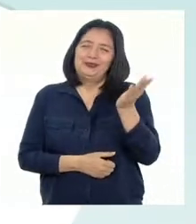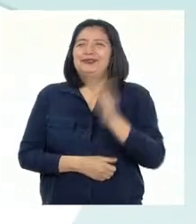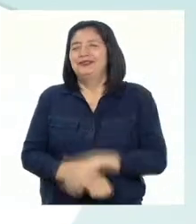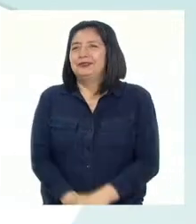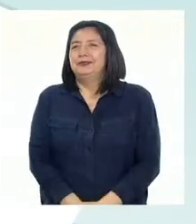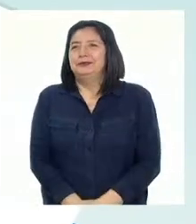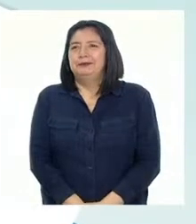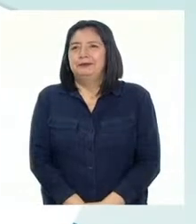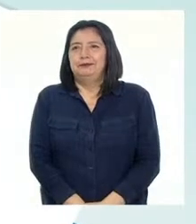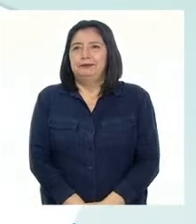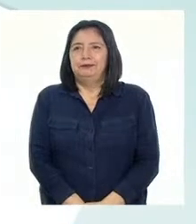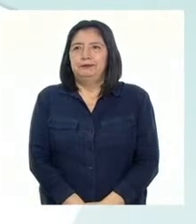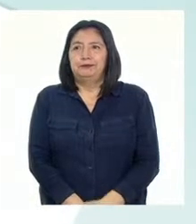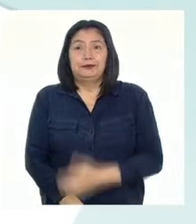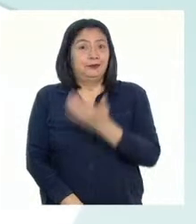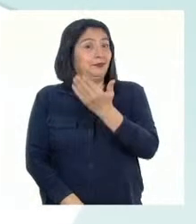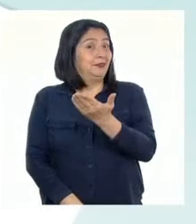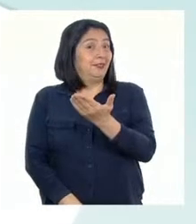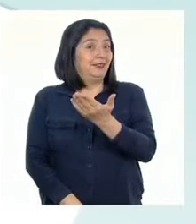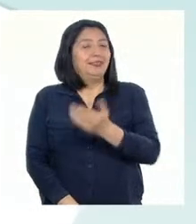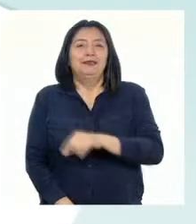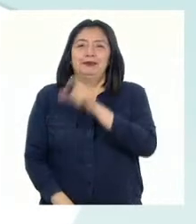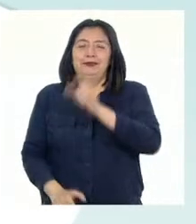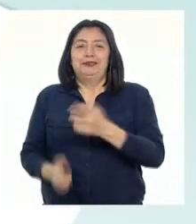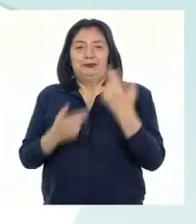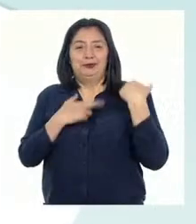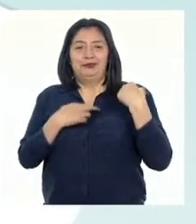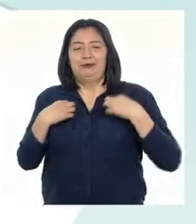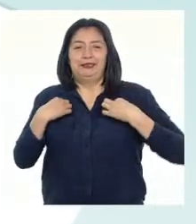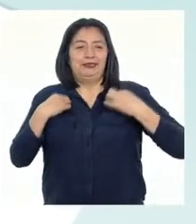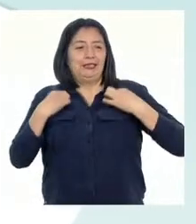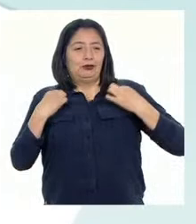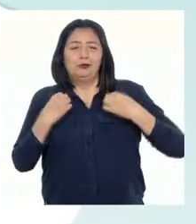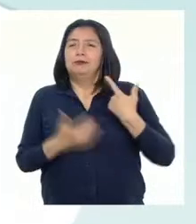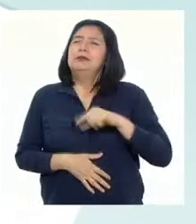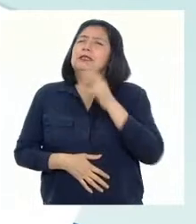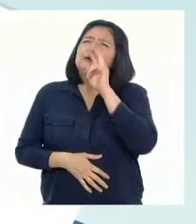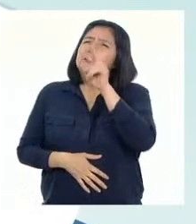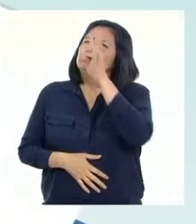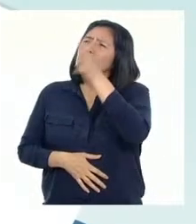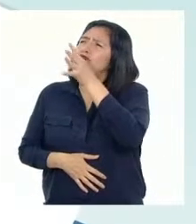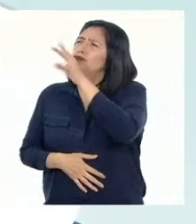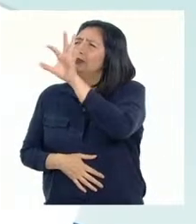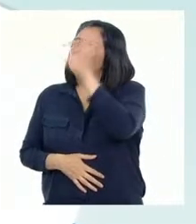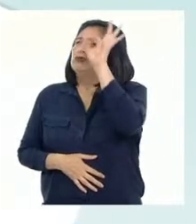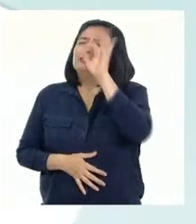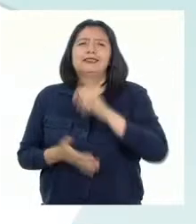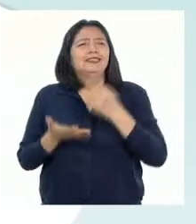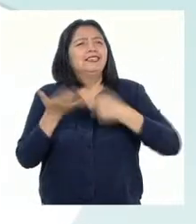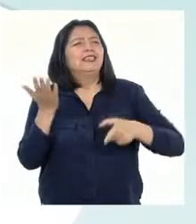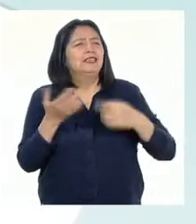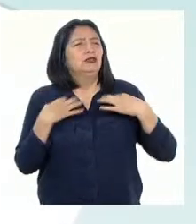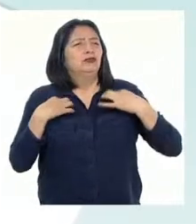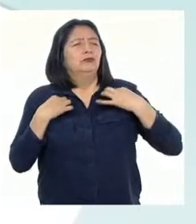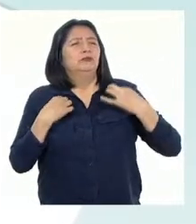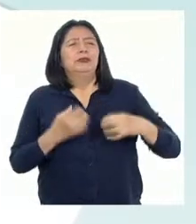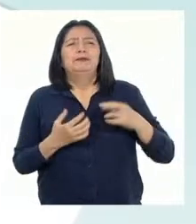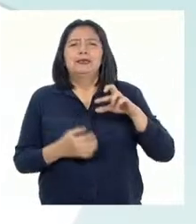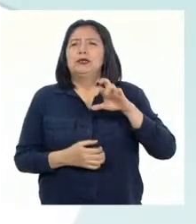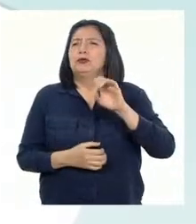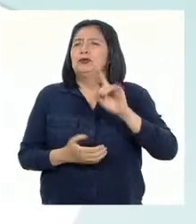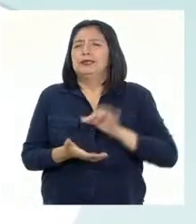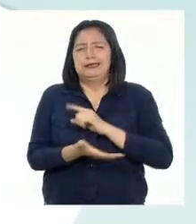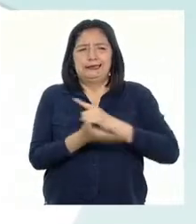todos. Y aquí está la vestuarista, escogiendo qué ropa debe ponerse Paola en la semana.